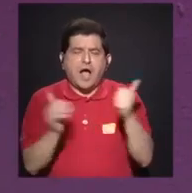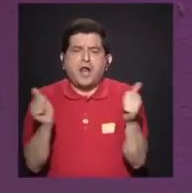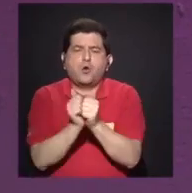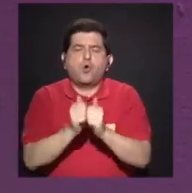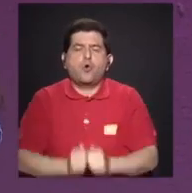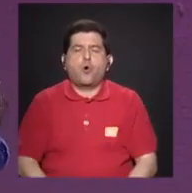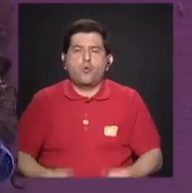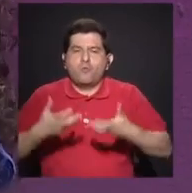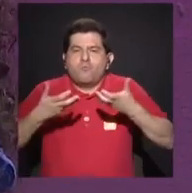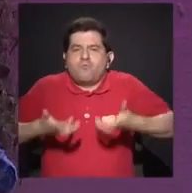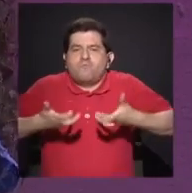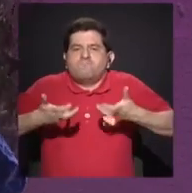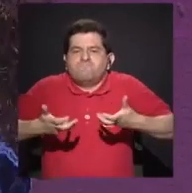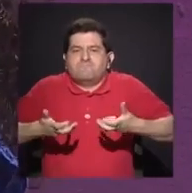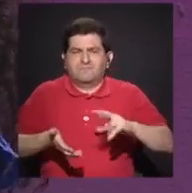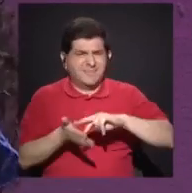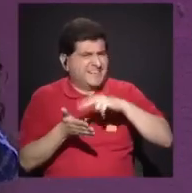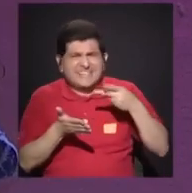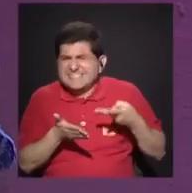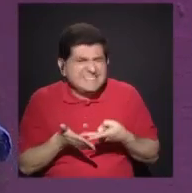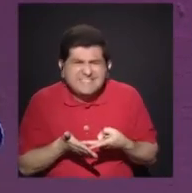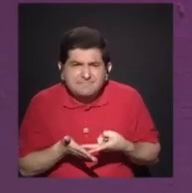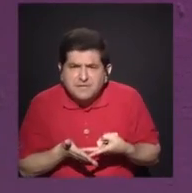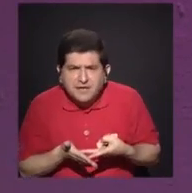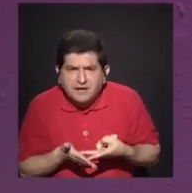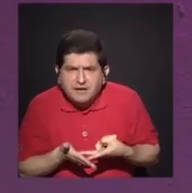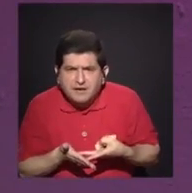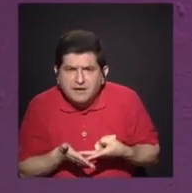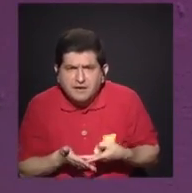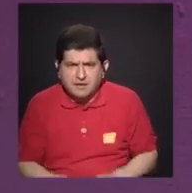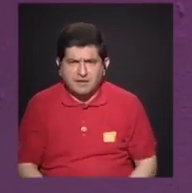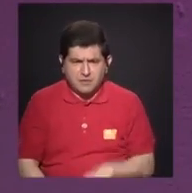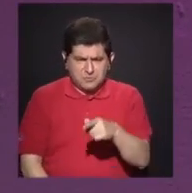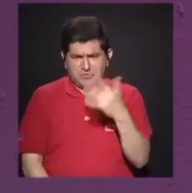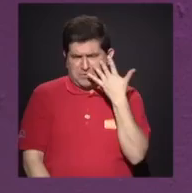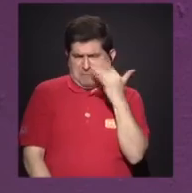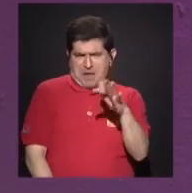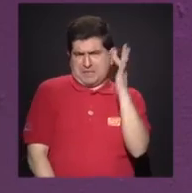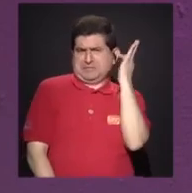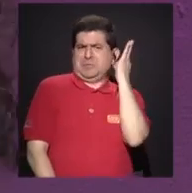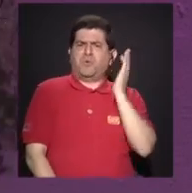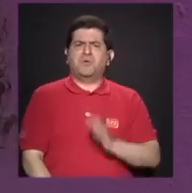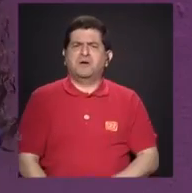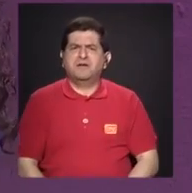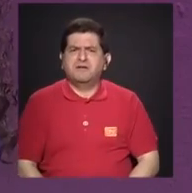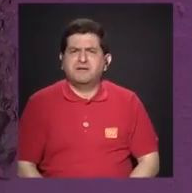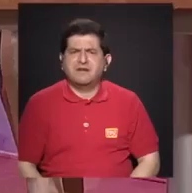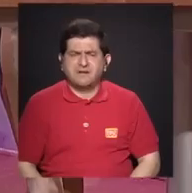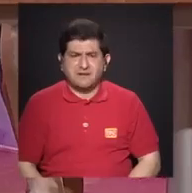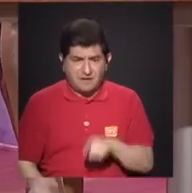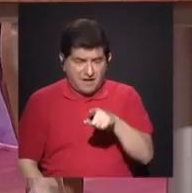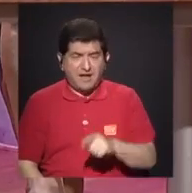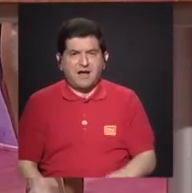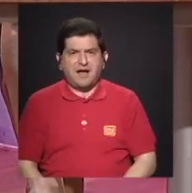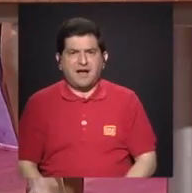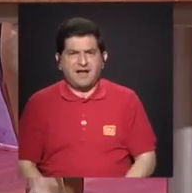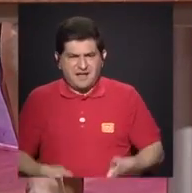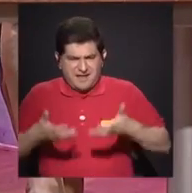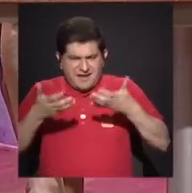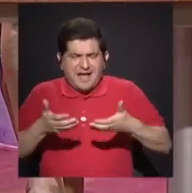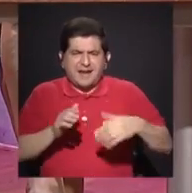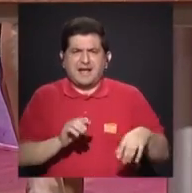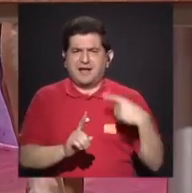huevos. ¿Y qué significa, por ejemplo, pareces vieja? ¿Qué está cargado positivamente y qué está